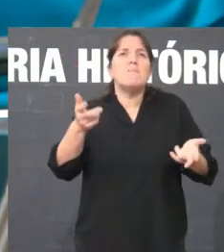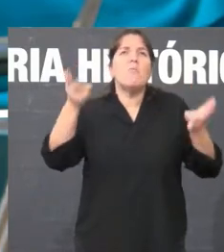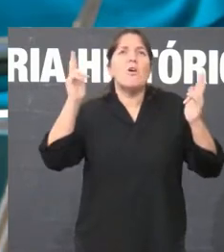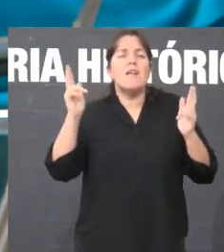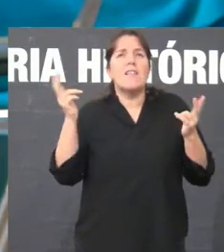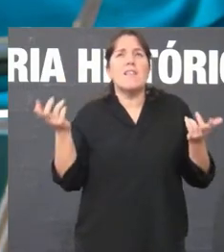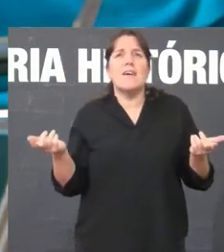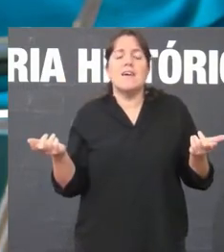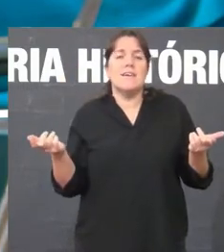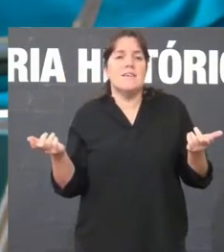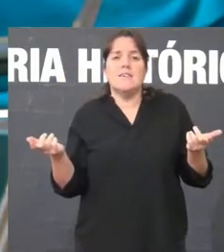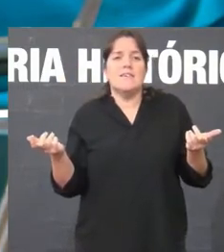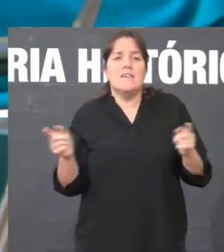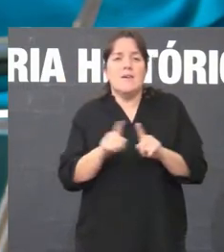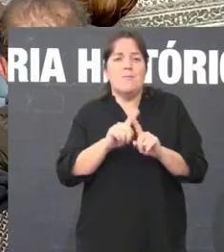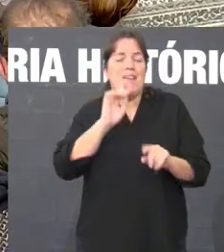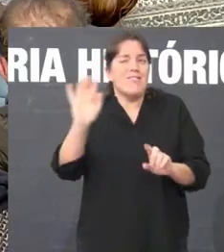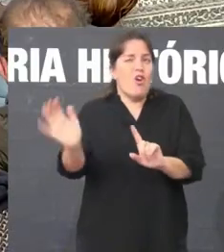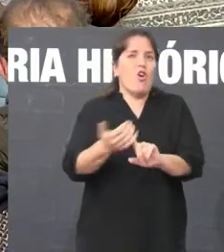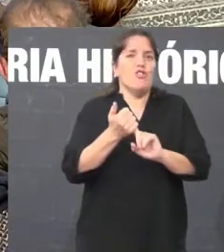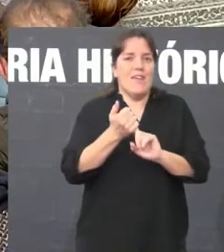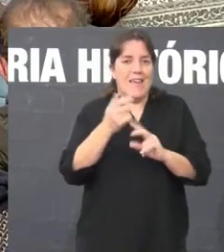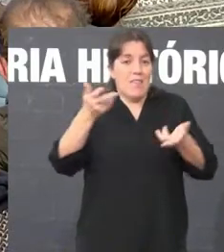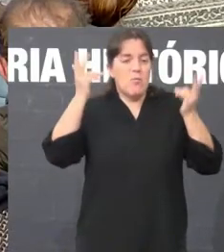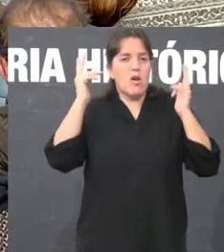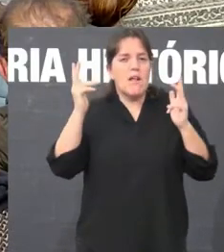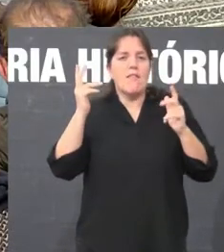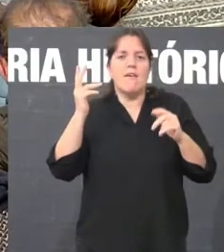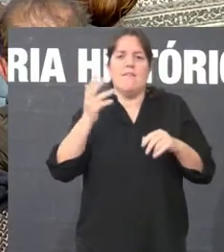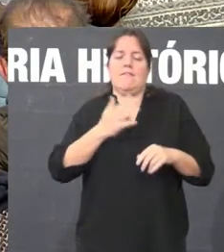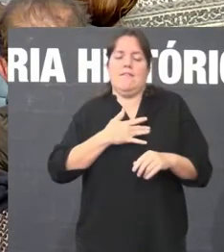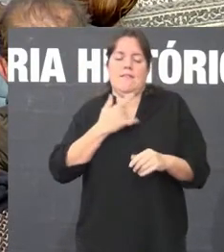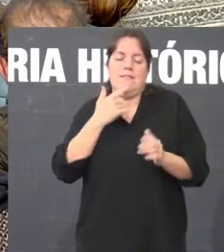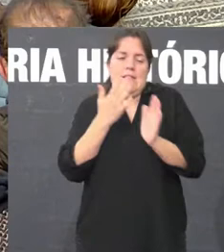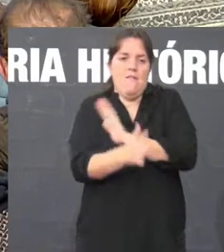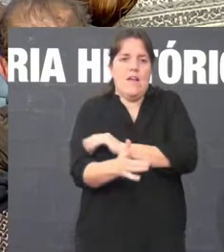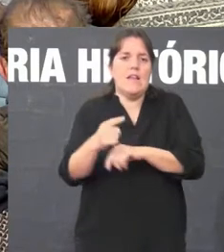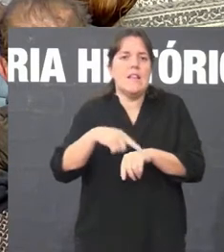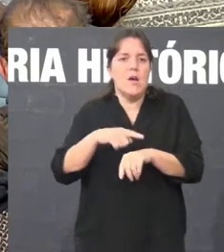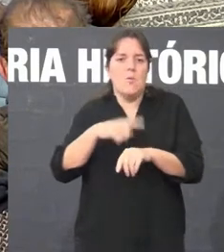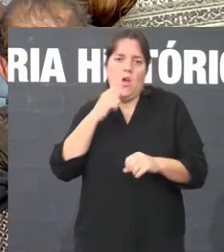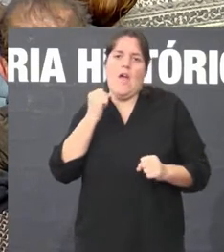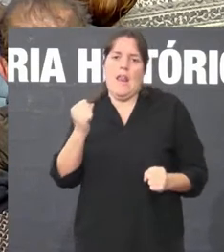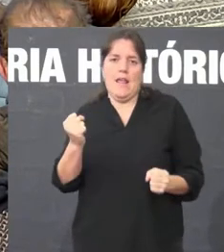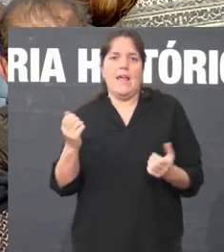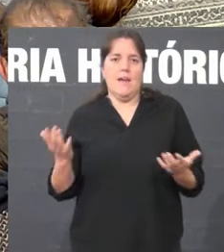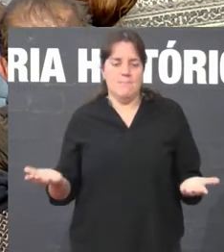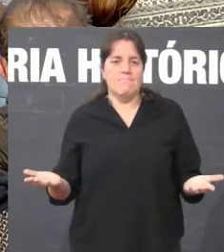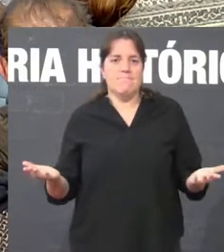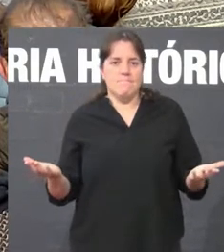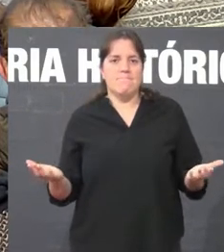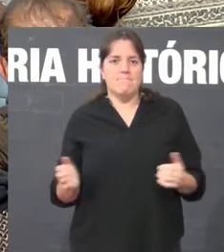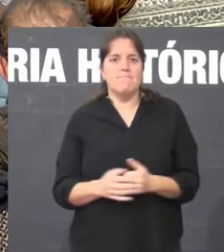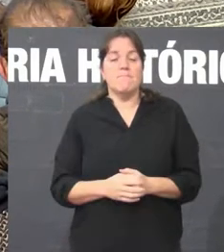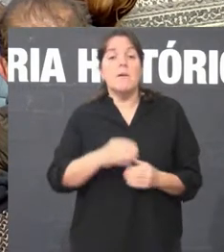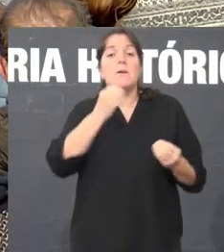digamos, para conquistarla requiere tiempo y mucha energía, ¿no?